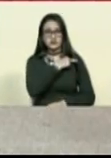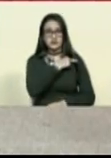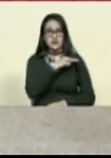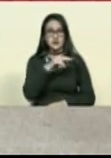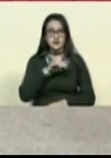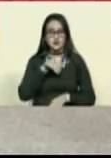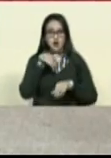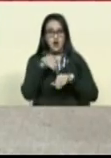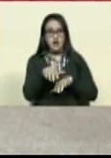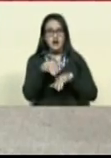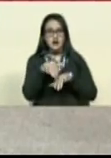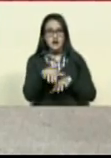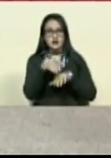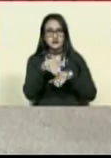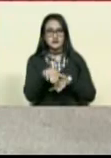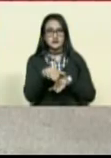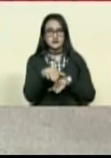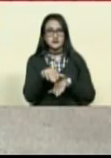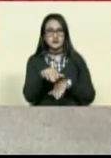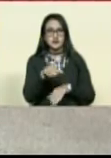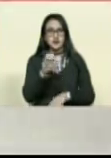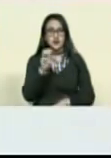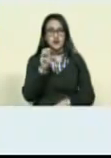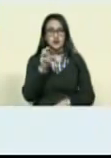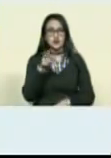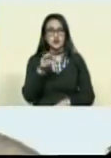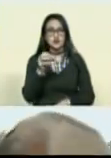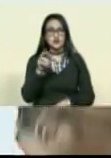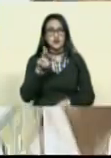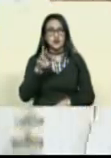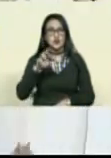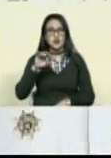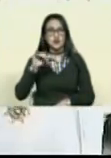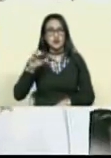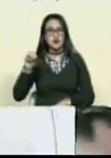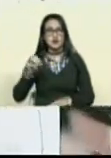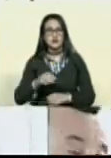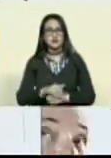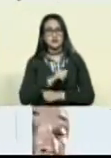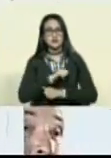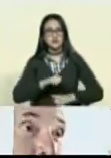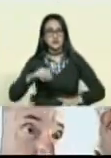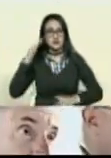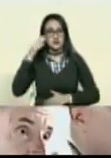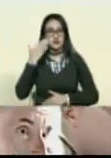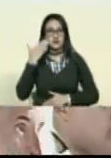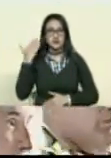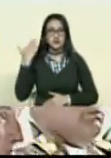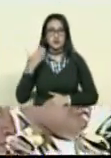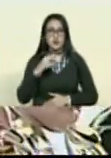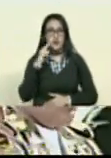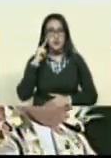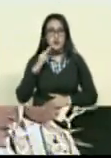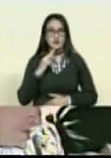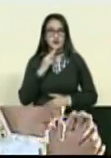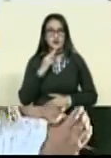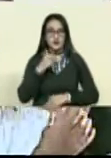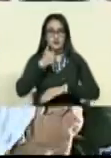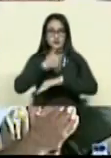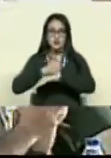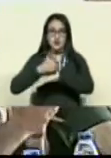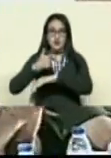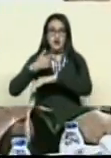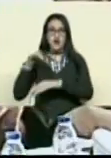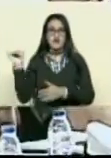ejército, mayor general Suárez Churio, comandante general de la Armada Bolivariana, comandante general